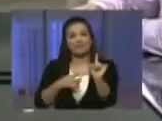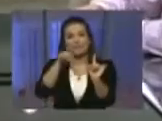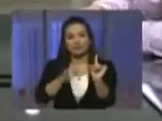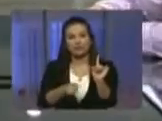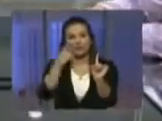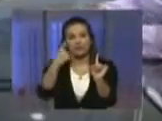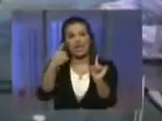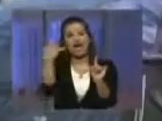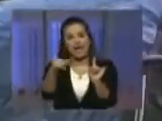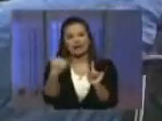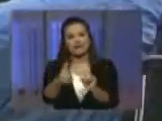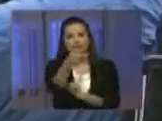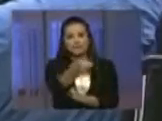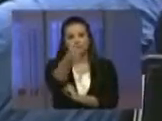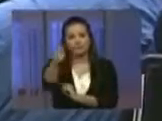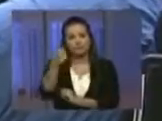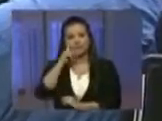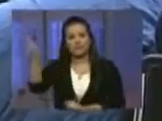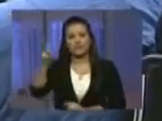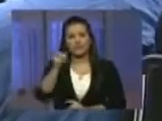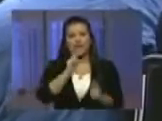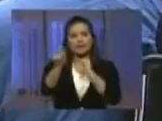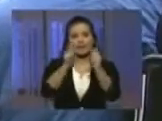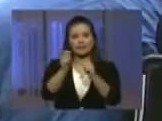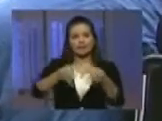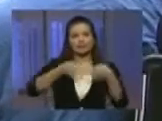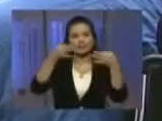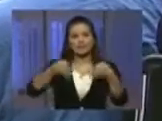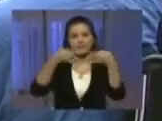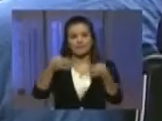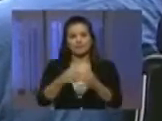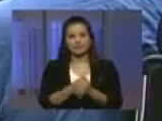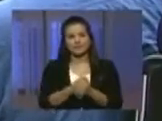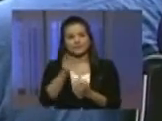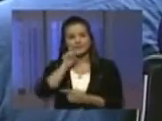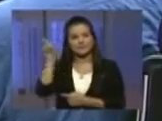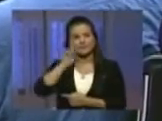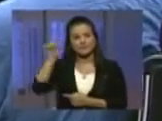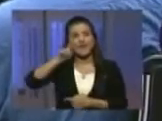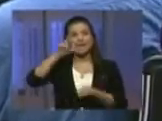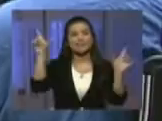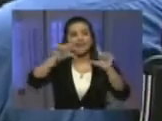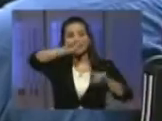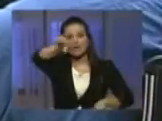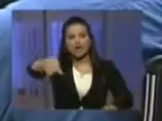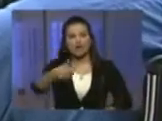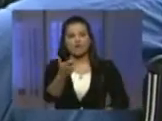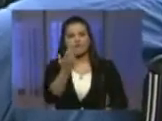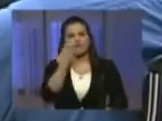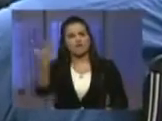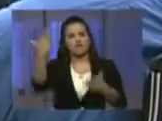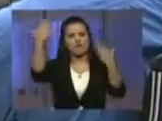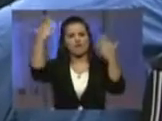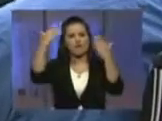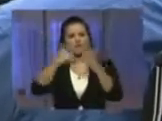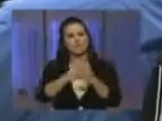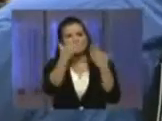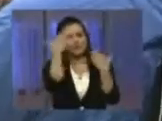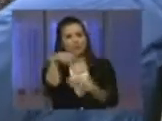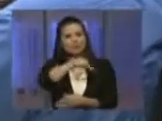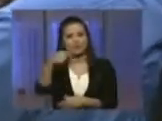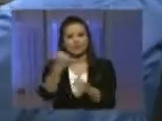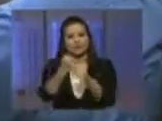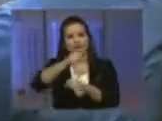están pues entrevistados como siempre por dónde por globovisión saludo a globovisión